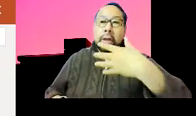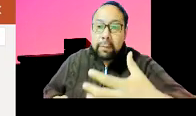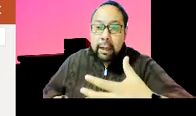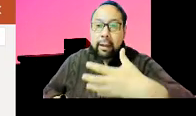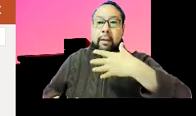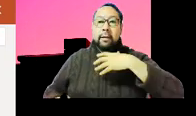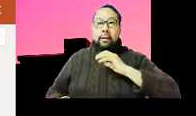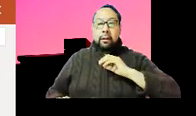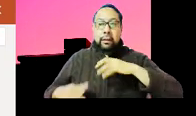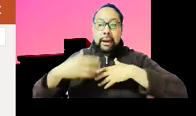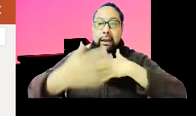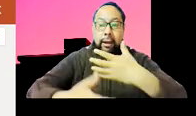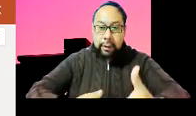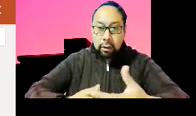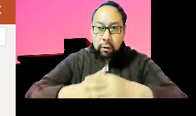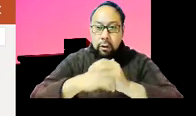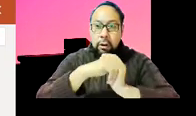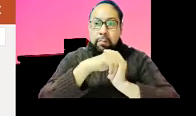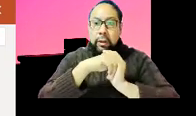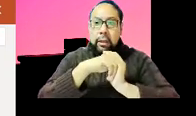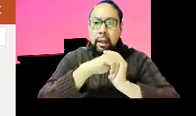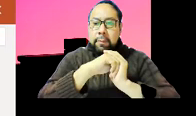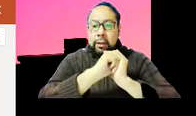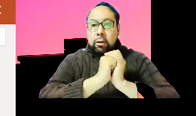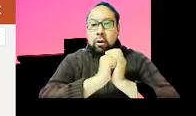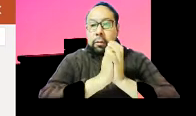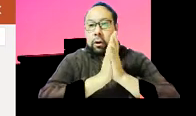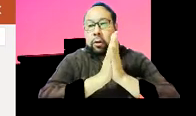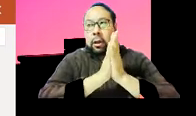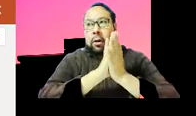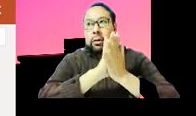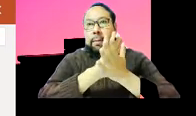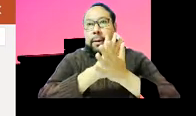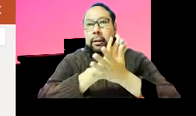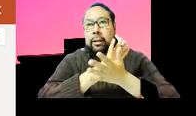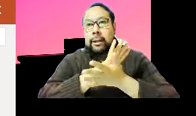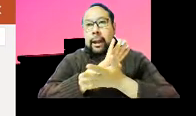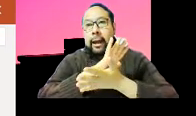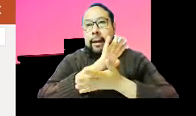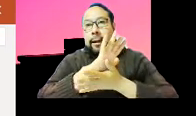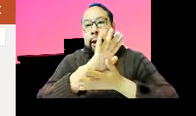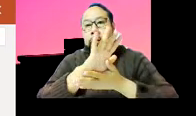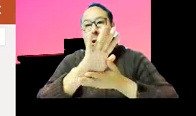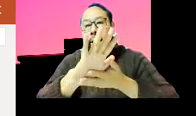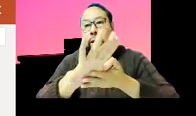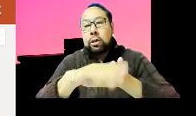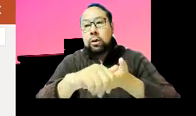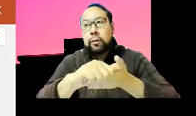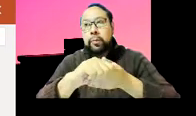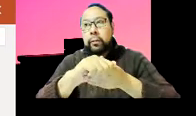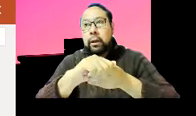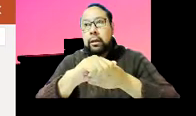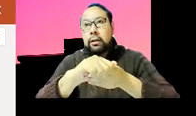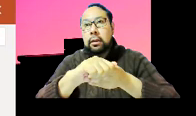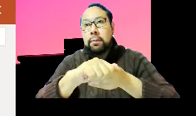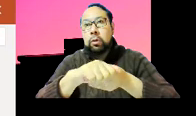la proxemia, es decir, el acercamiento, y también así como otra parte de la